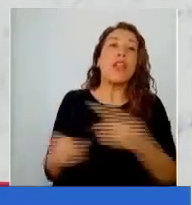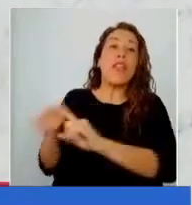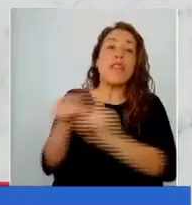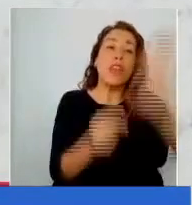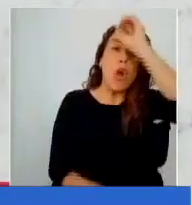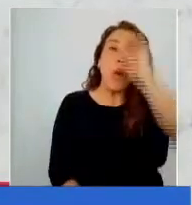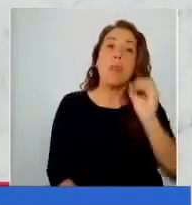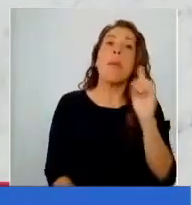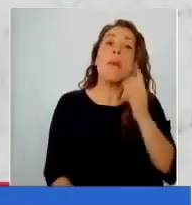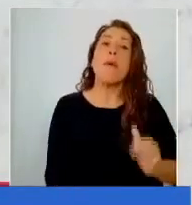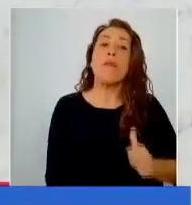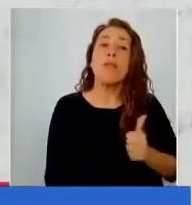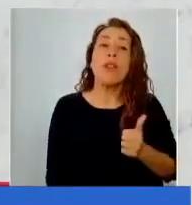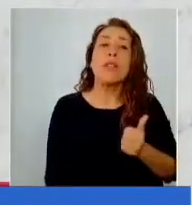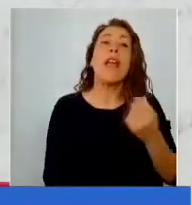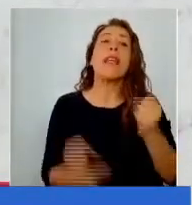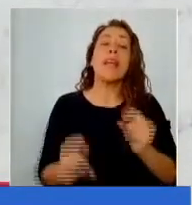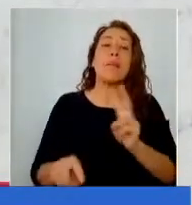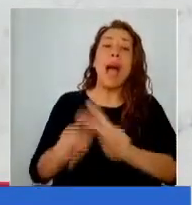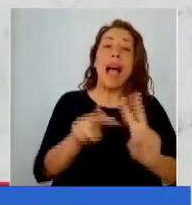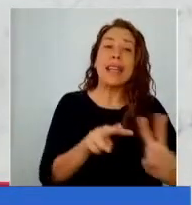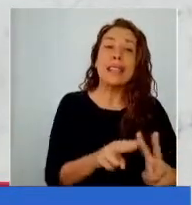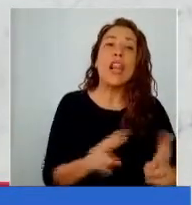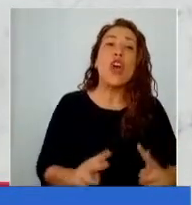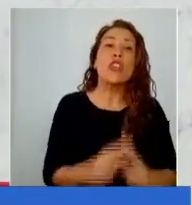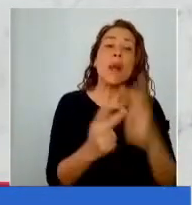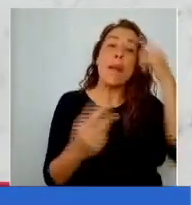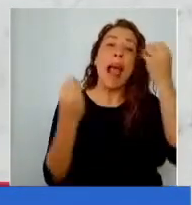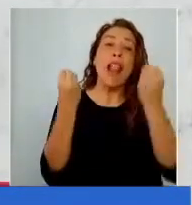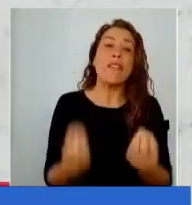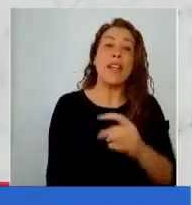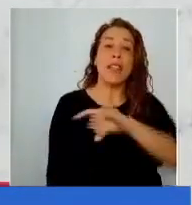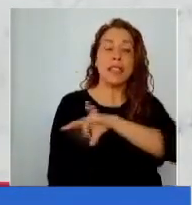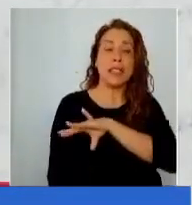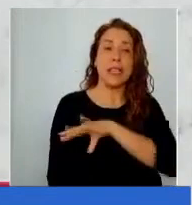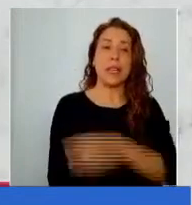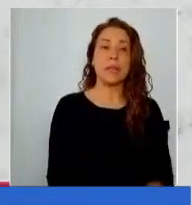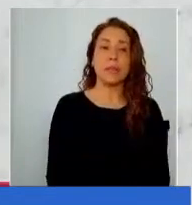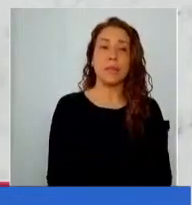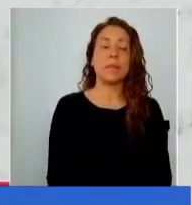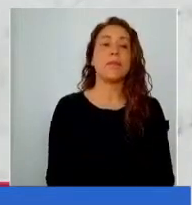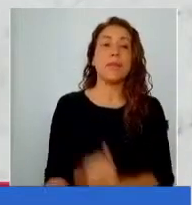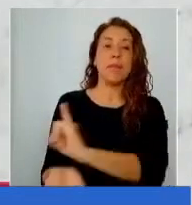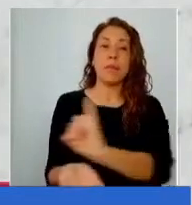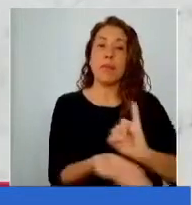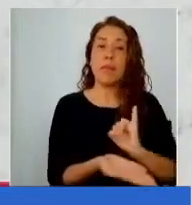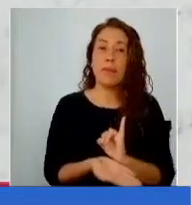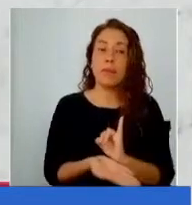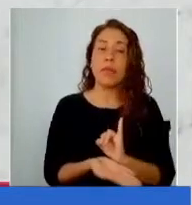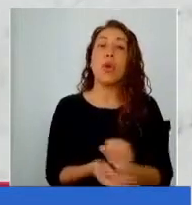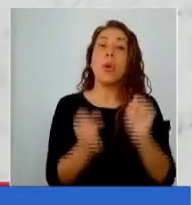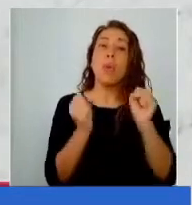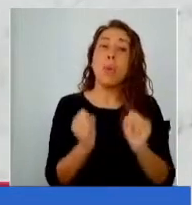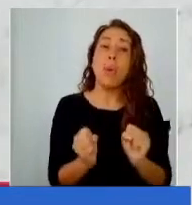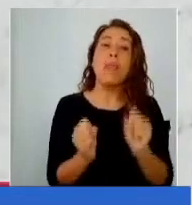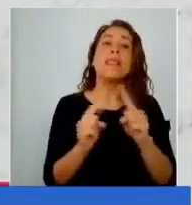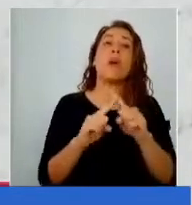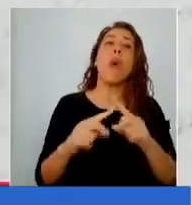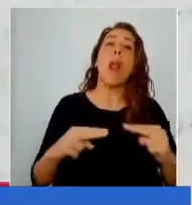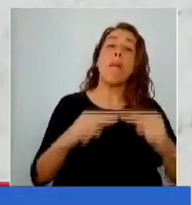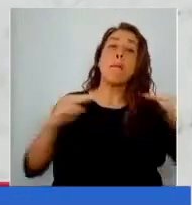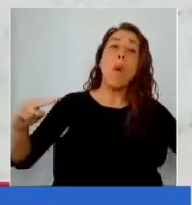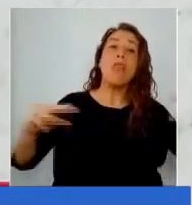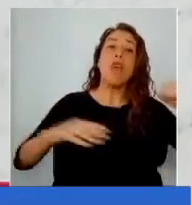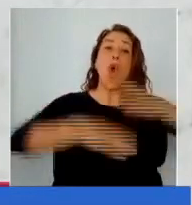de construir al bien de chile las instituciones pueden ser puentes o muros para alcanzar el desarrollo